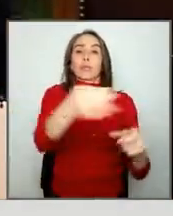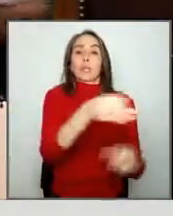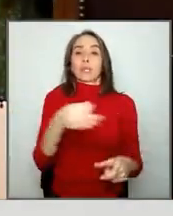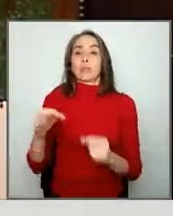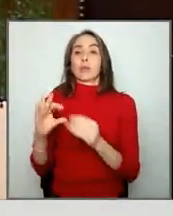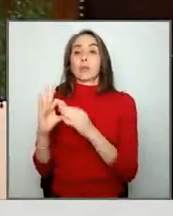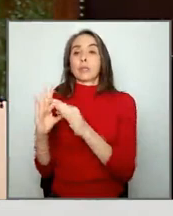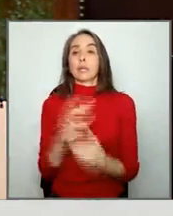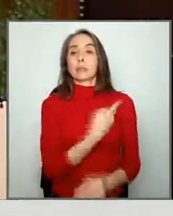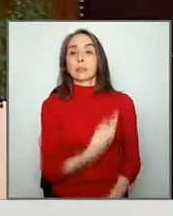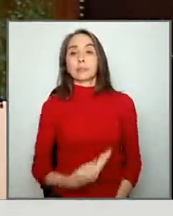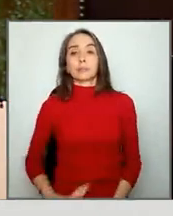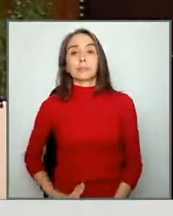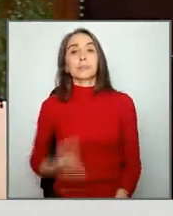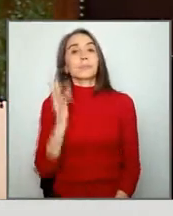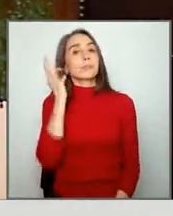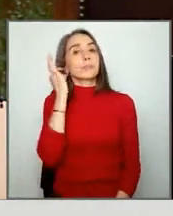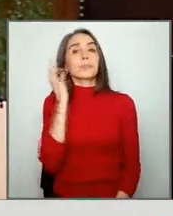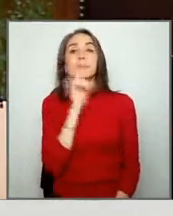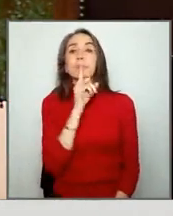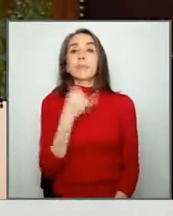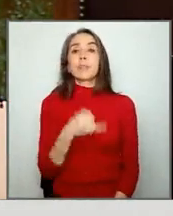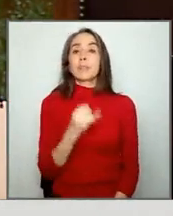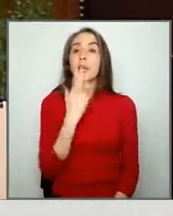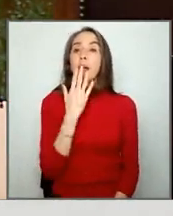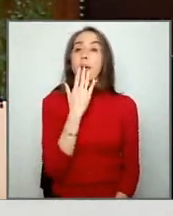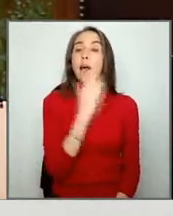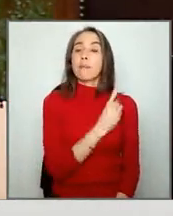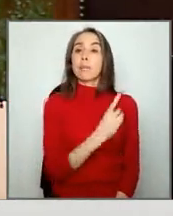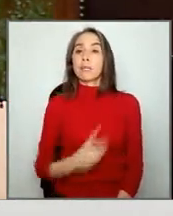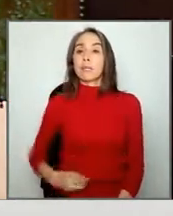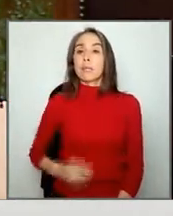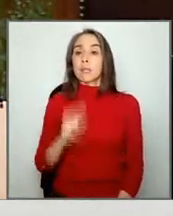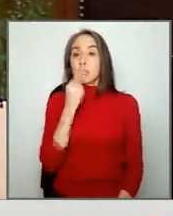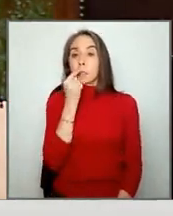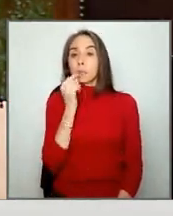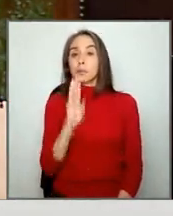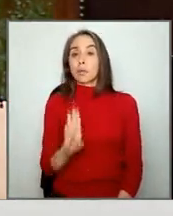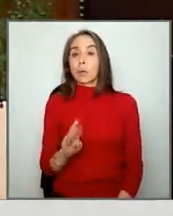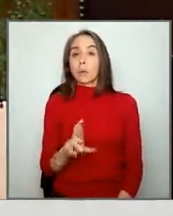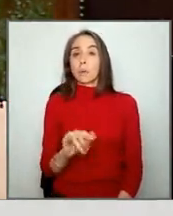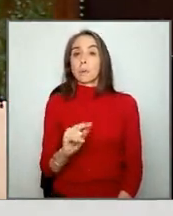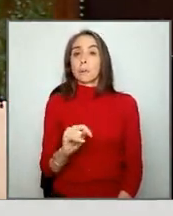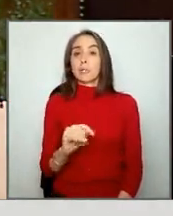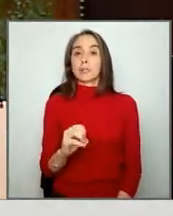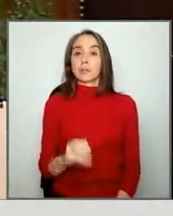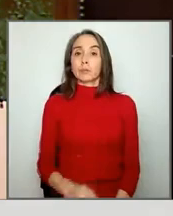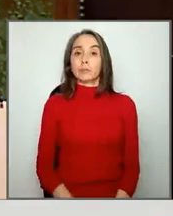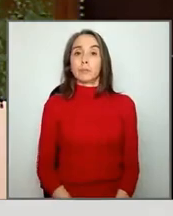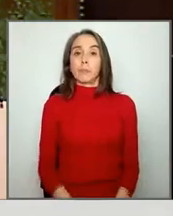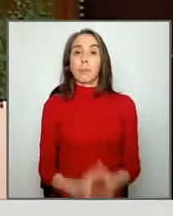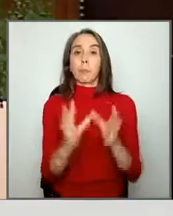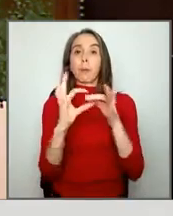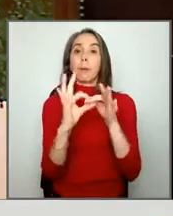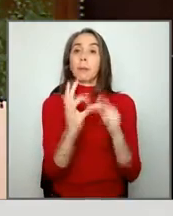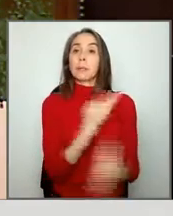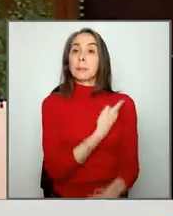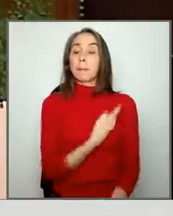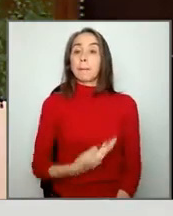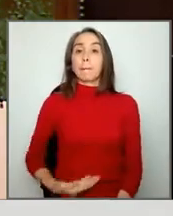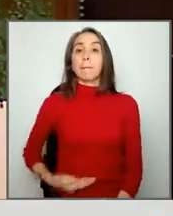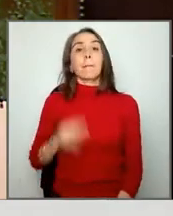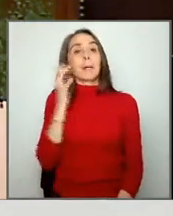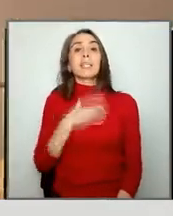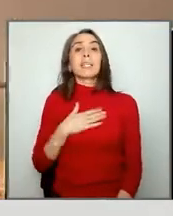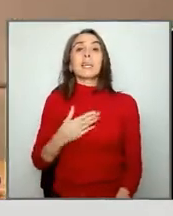para finalizar tiene la palabra el diputado Jorge Brito Muchas gracias presidenta quisiera tener más tiempo